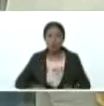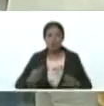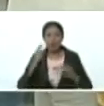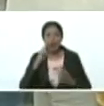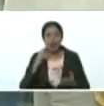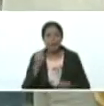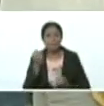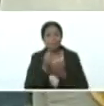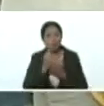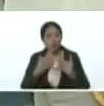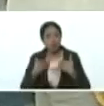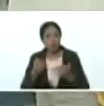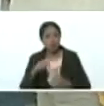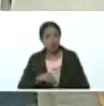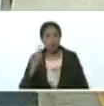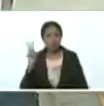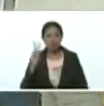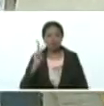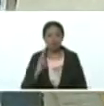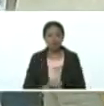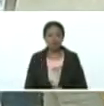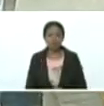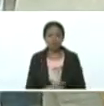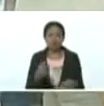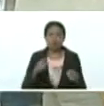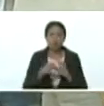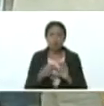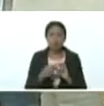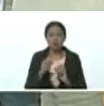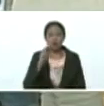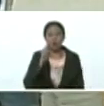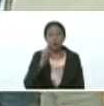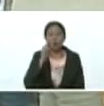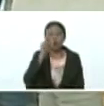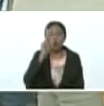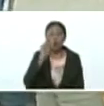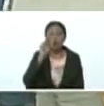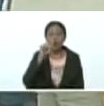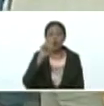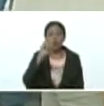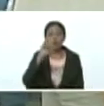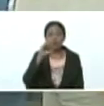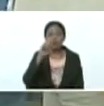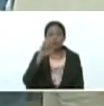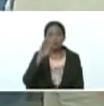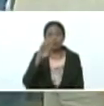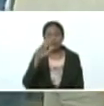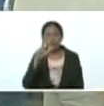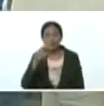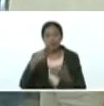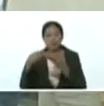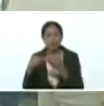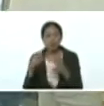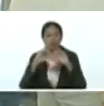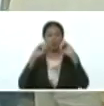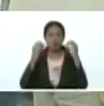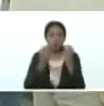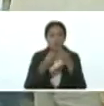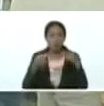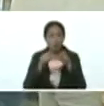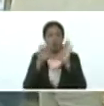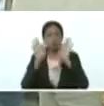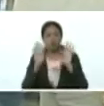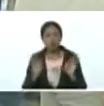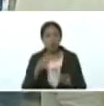apoyo a la salud de Venezuela. Así como la UNICEF, así como otros organismos. Cuando